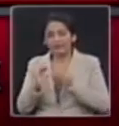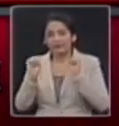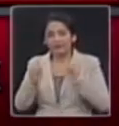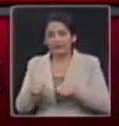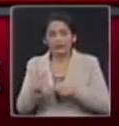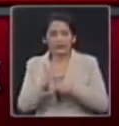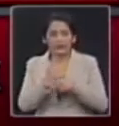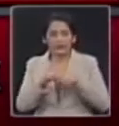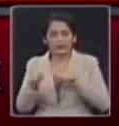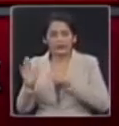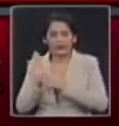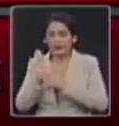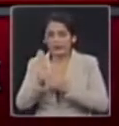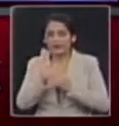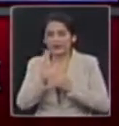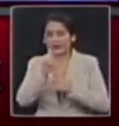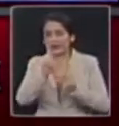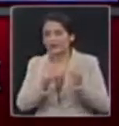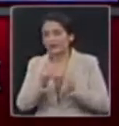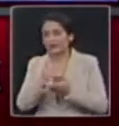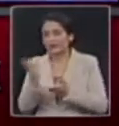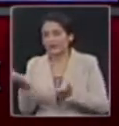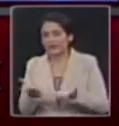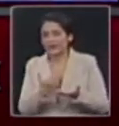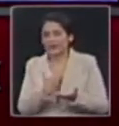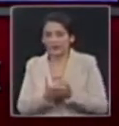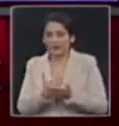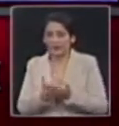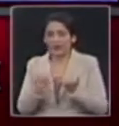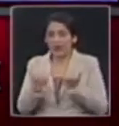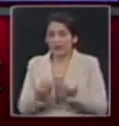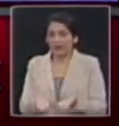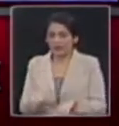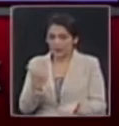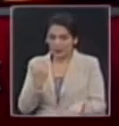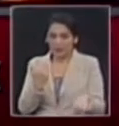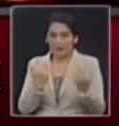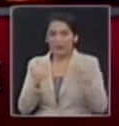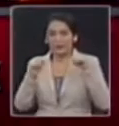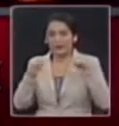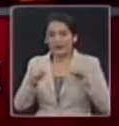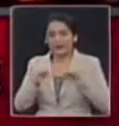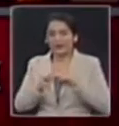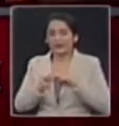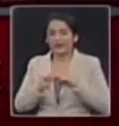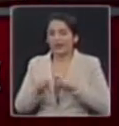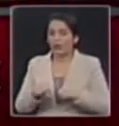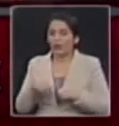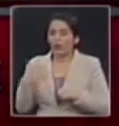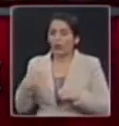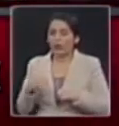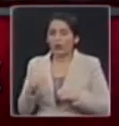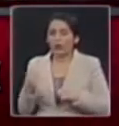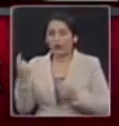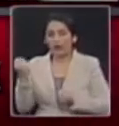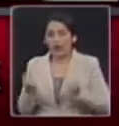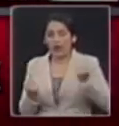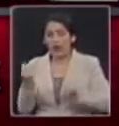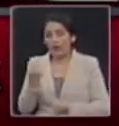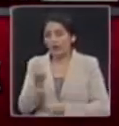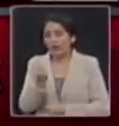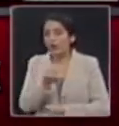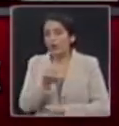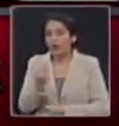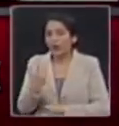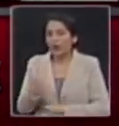Por lo tanto, le pedimos a nuestros futuros consumidores que se acerquen, son precios espectaculares, ¿sí? Y